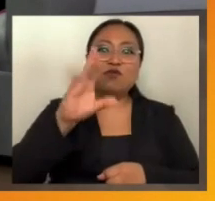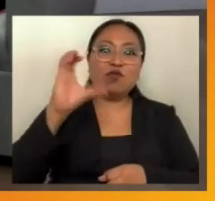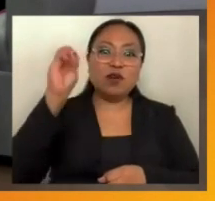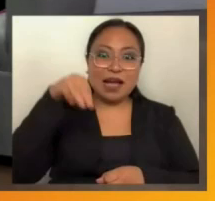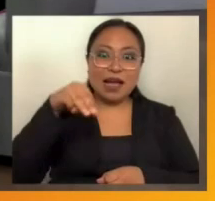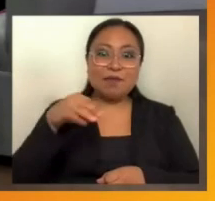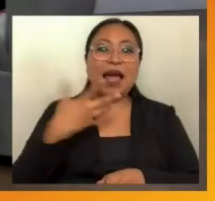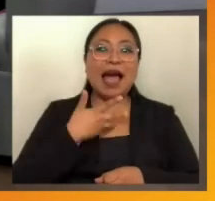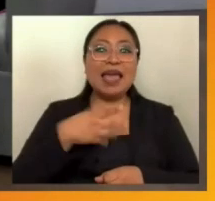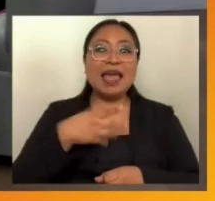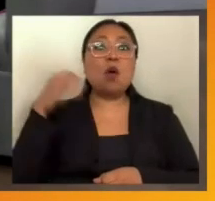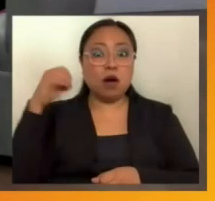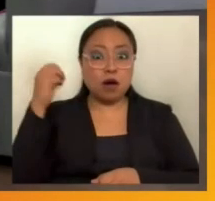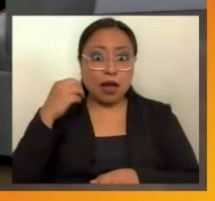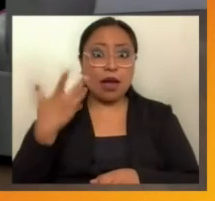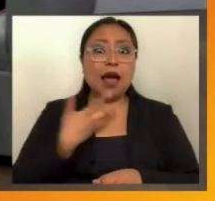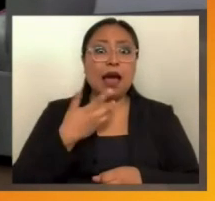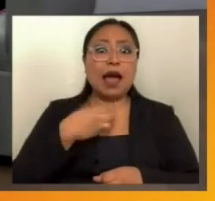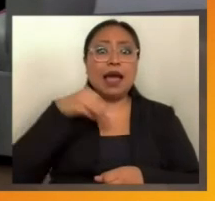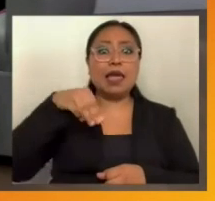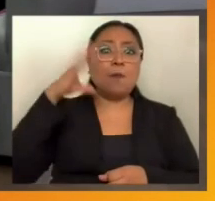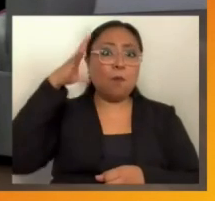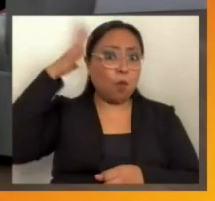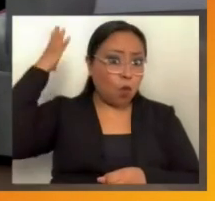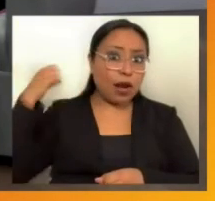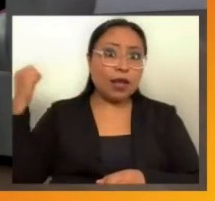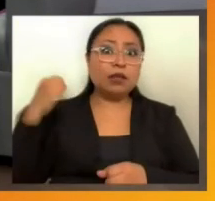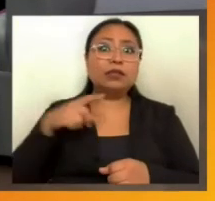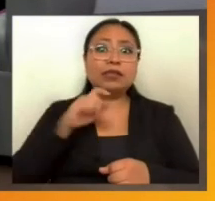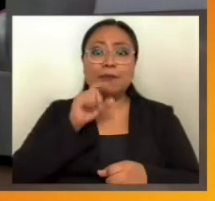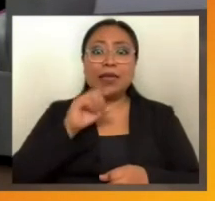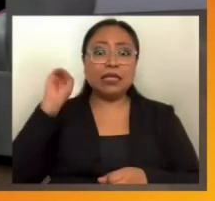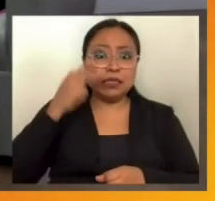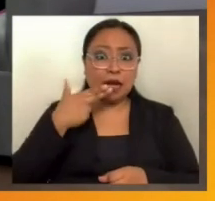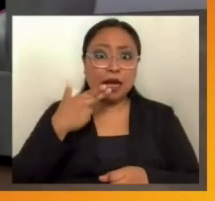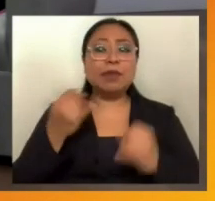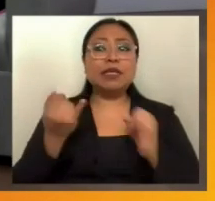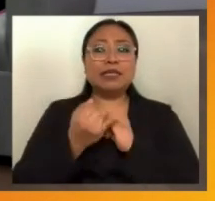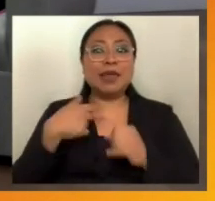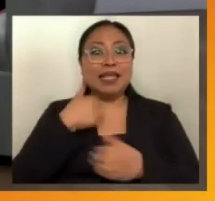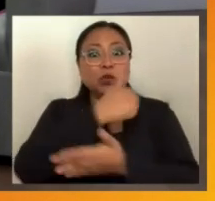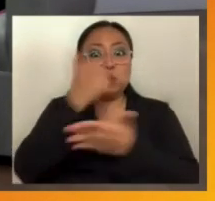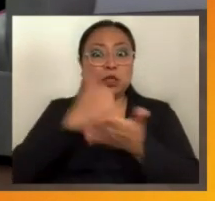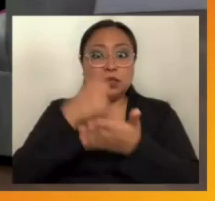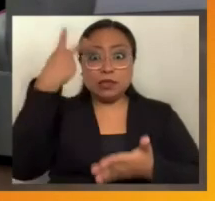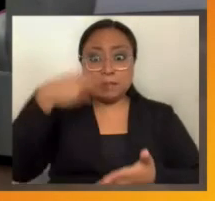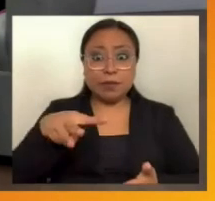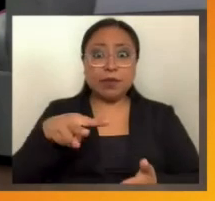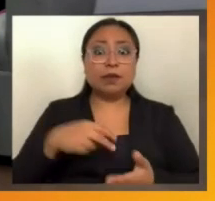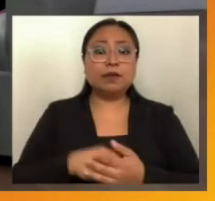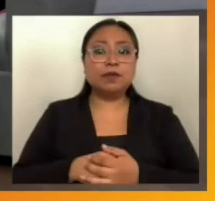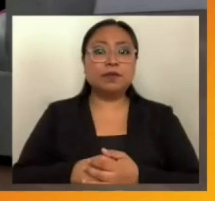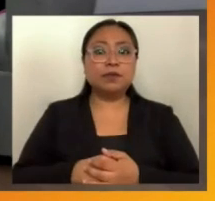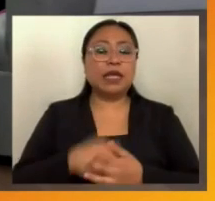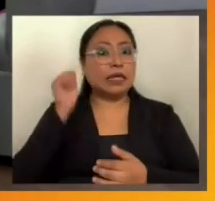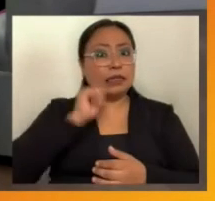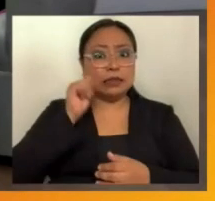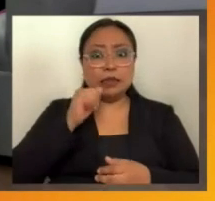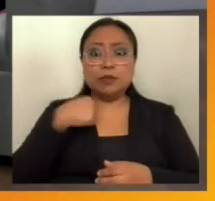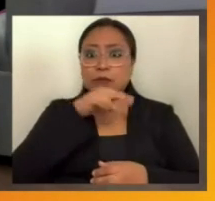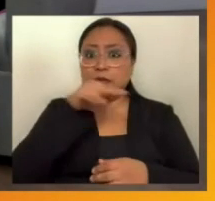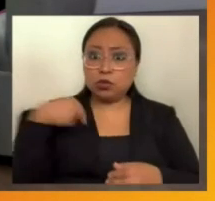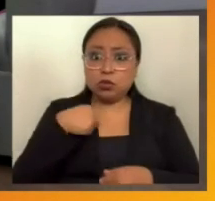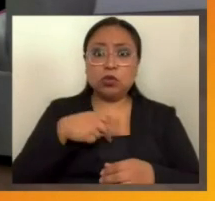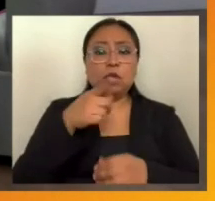Morelos, en Oaxaca, un consultorio en Chiapas y desde luego aquí en nuestra gran sede en Ciudad de México. Estamos siempre para dar